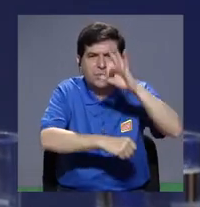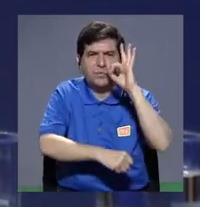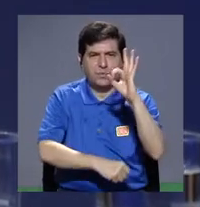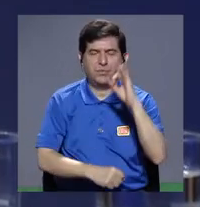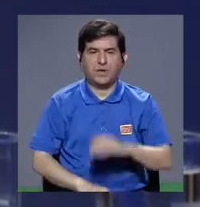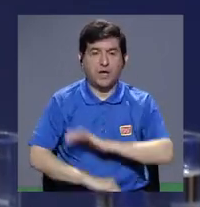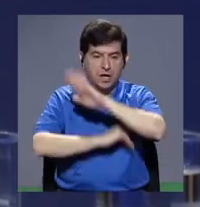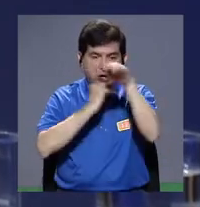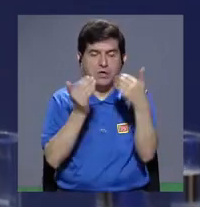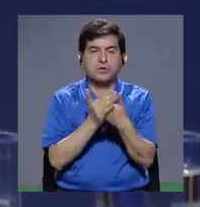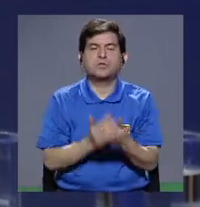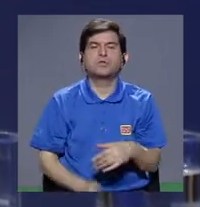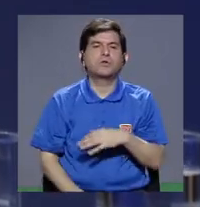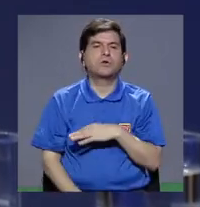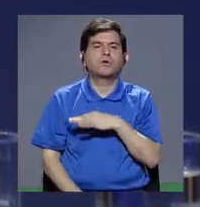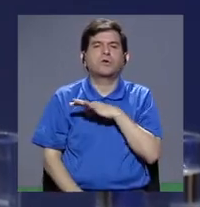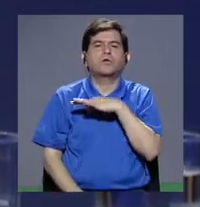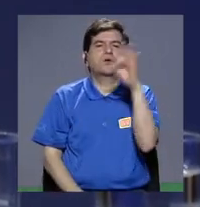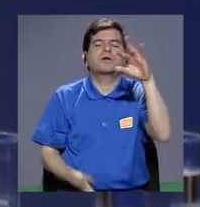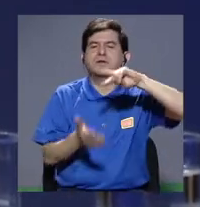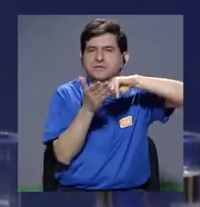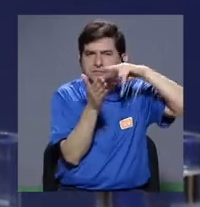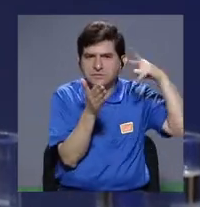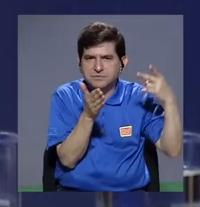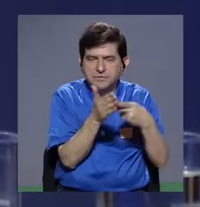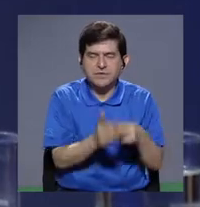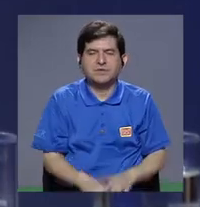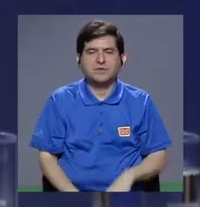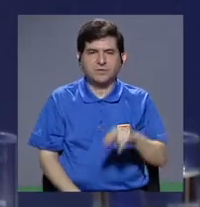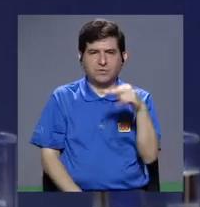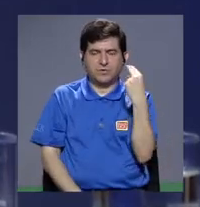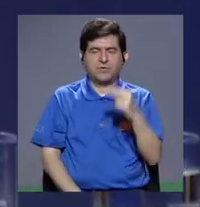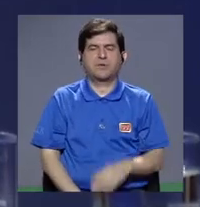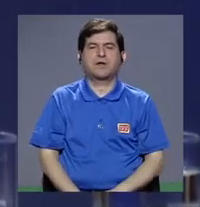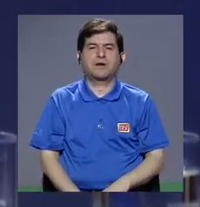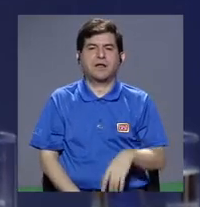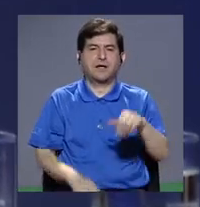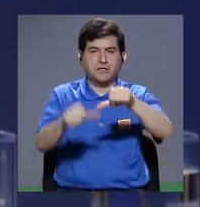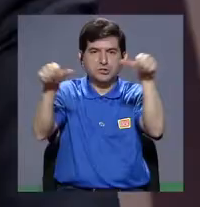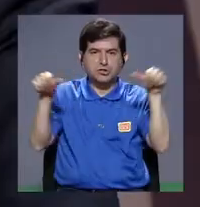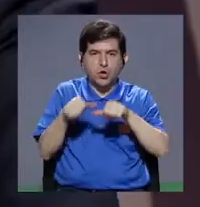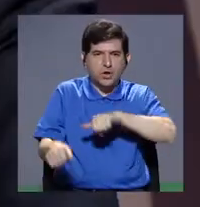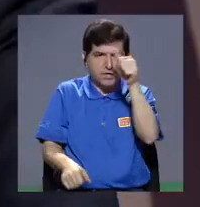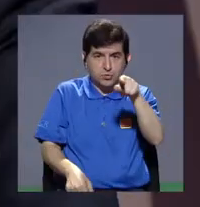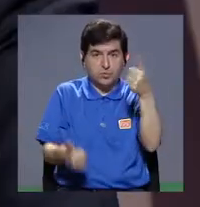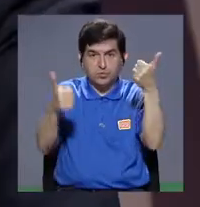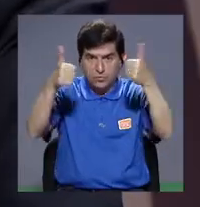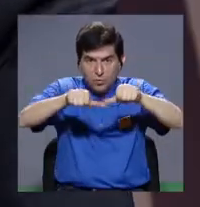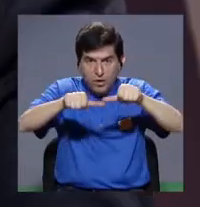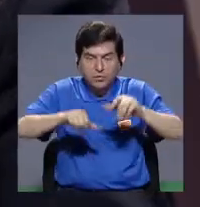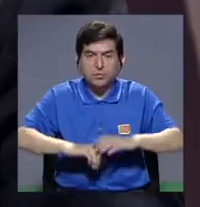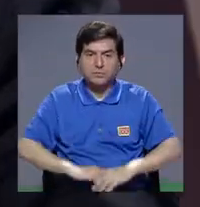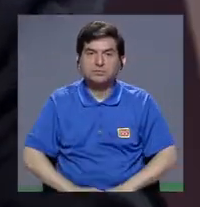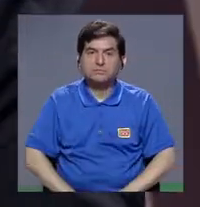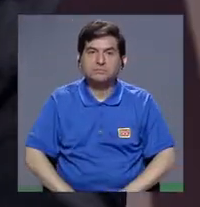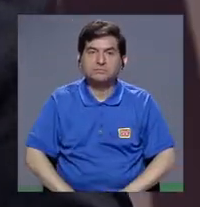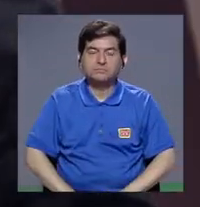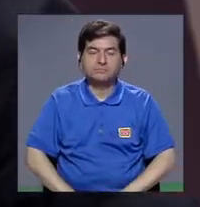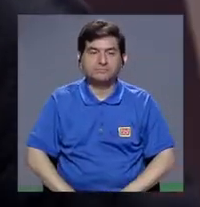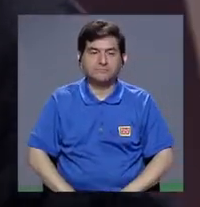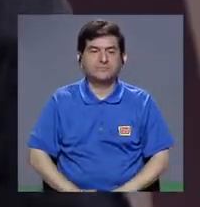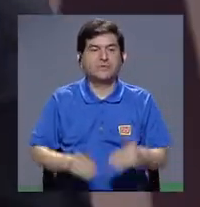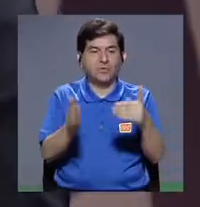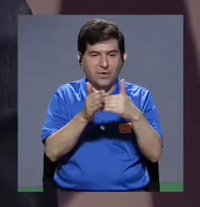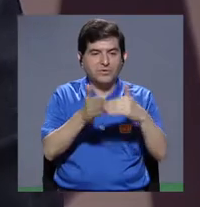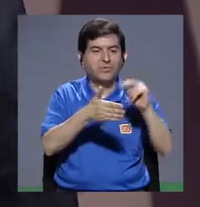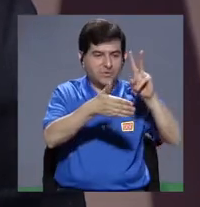bien todo el espíritu que conlleva la novela son azul no sé si estás de acuerdo conmigo bueno ahora que